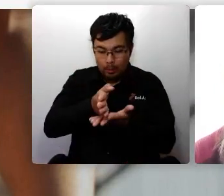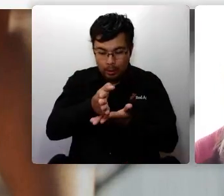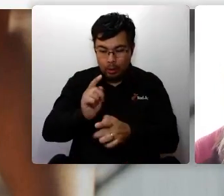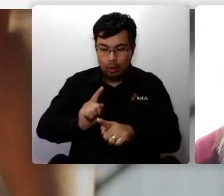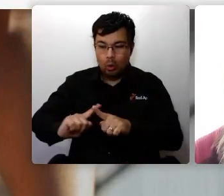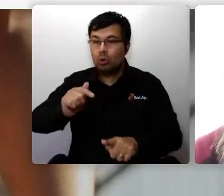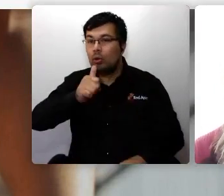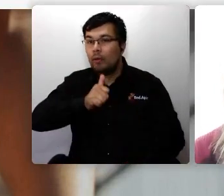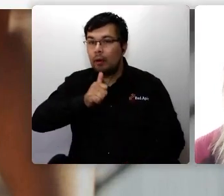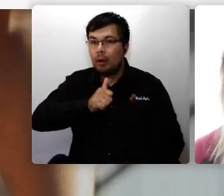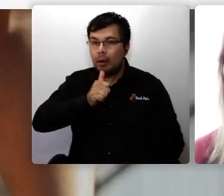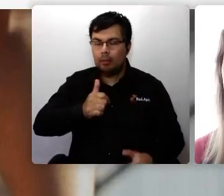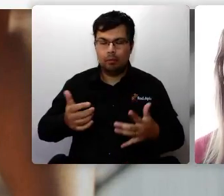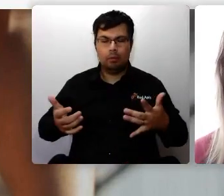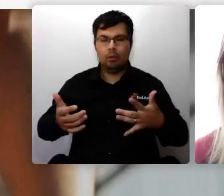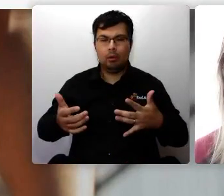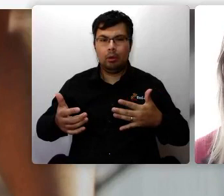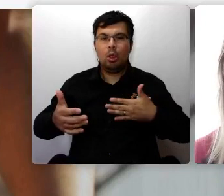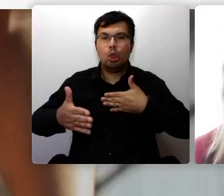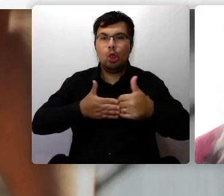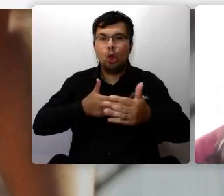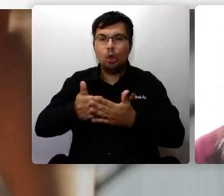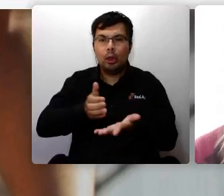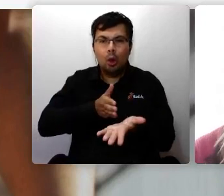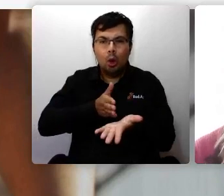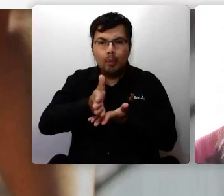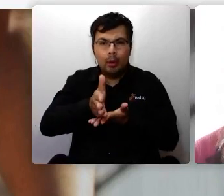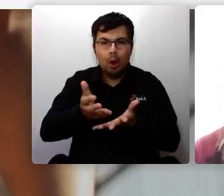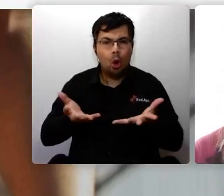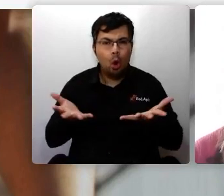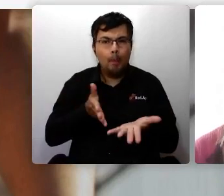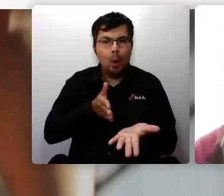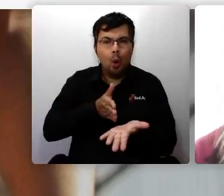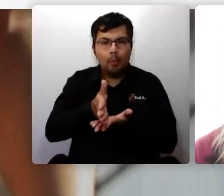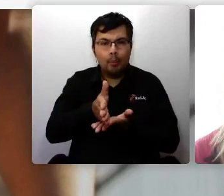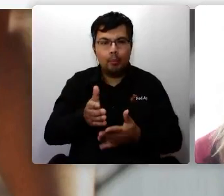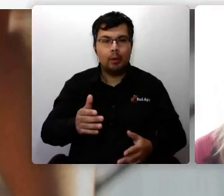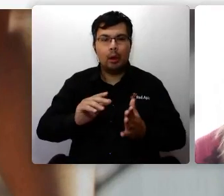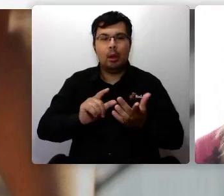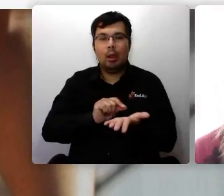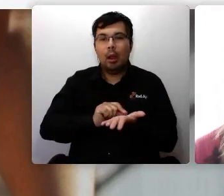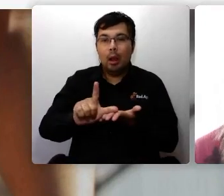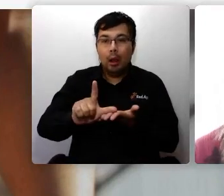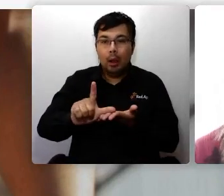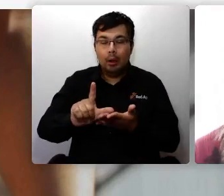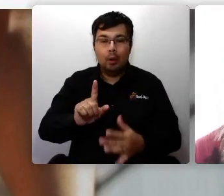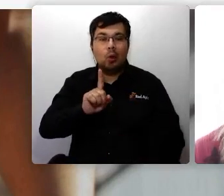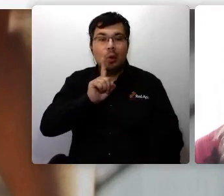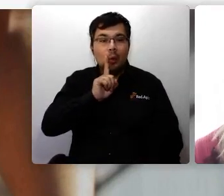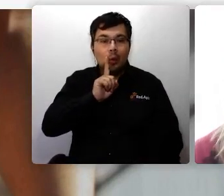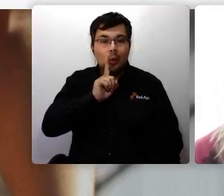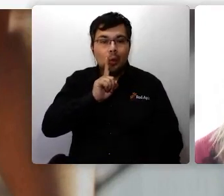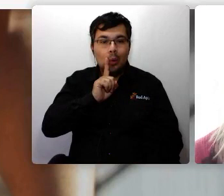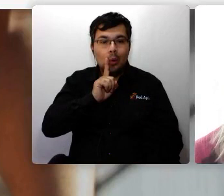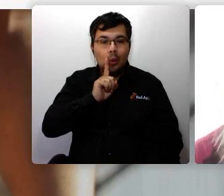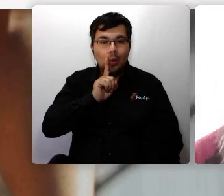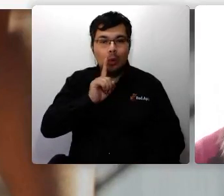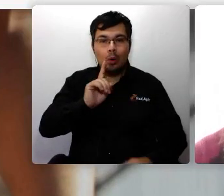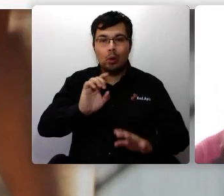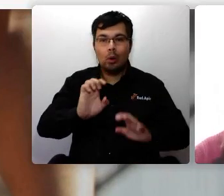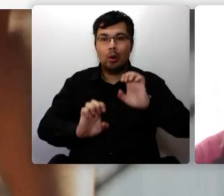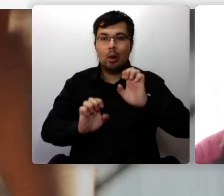empezar? Las pymes tenemos grandes posibilidades de crecer con equilibrio al adaptar, en el fondo, nuestras operaciones a este